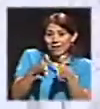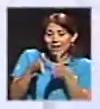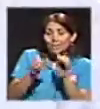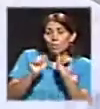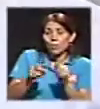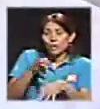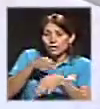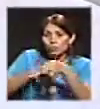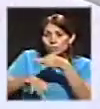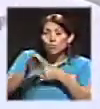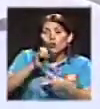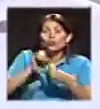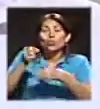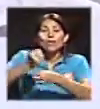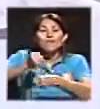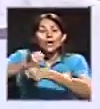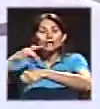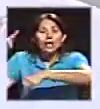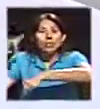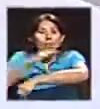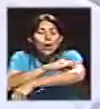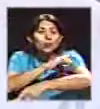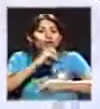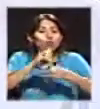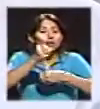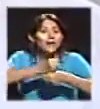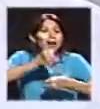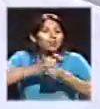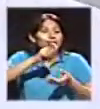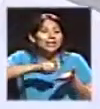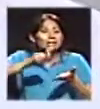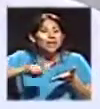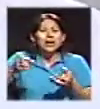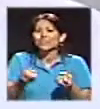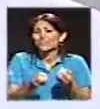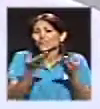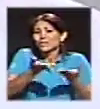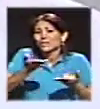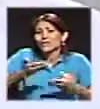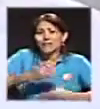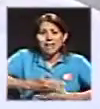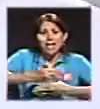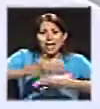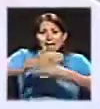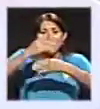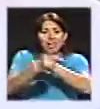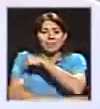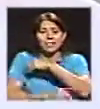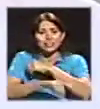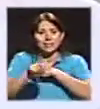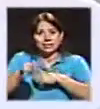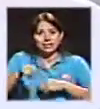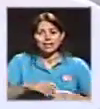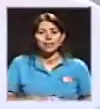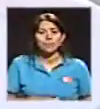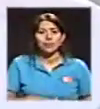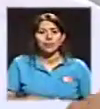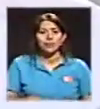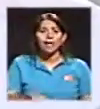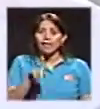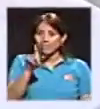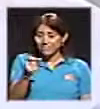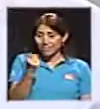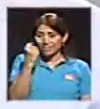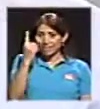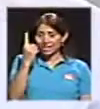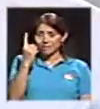de aeropuertos o de escuelas o de tantas obras de infraestructura que el país necesita. Hay que entender que el